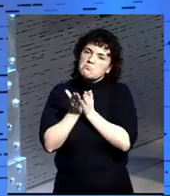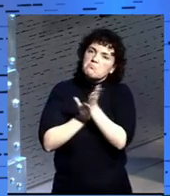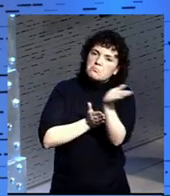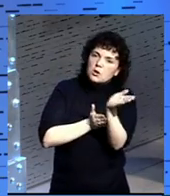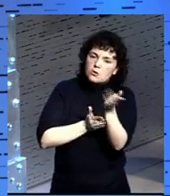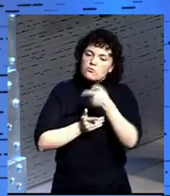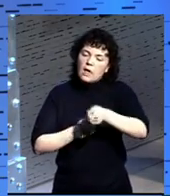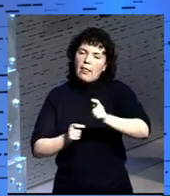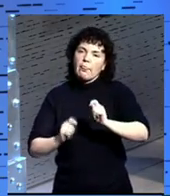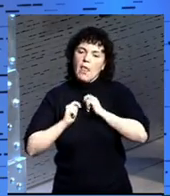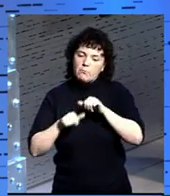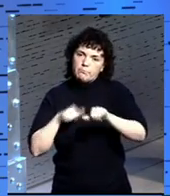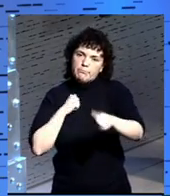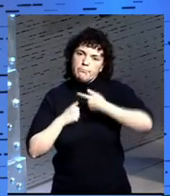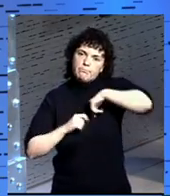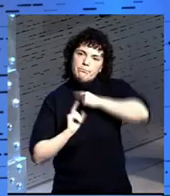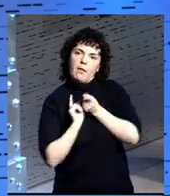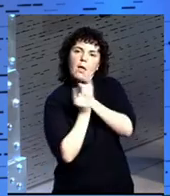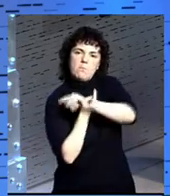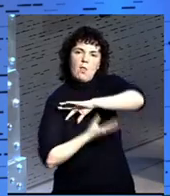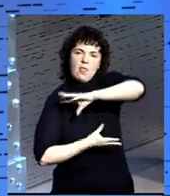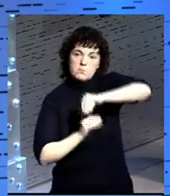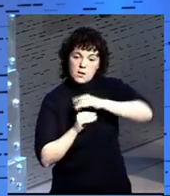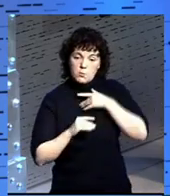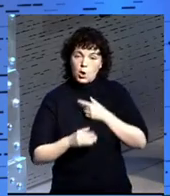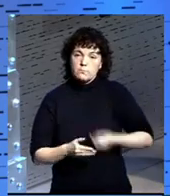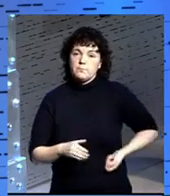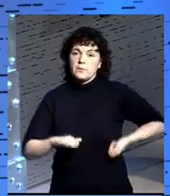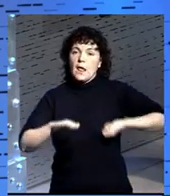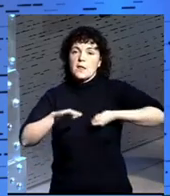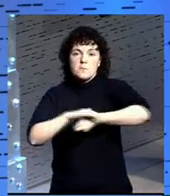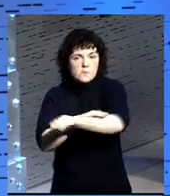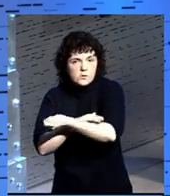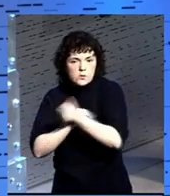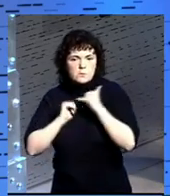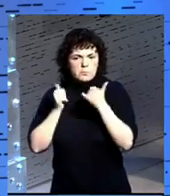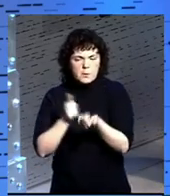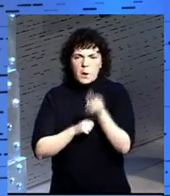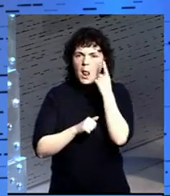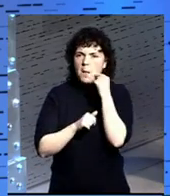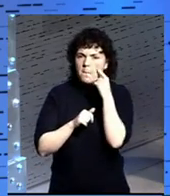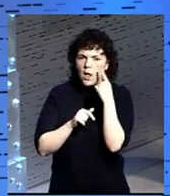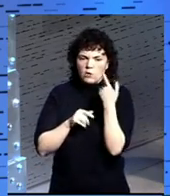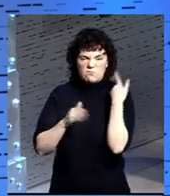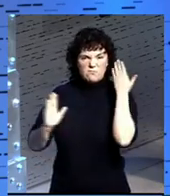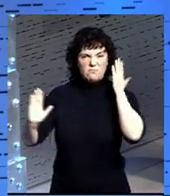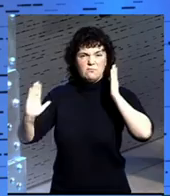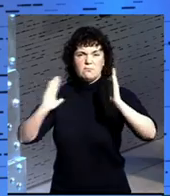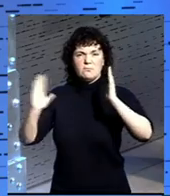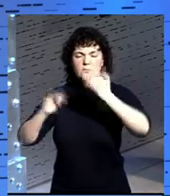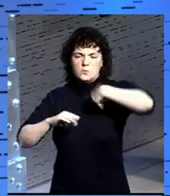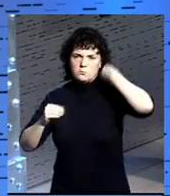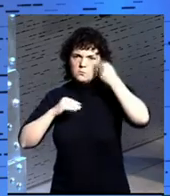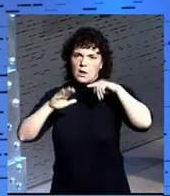¿no? Porque la inversión inicial en aumentar la notoriedad del banco, en una etapa en la que creíamos en el